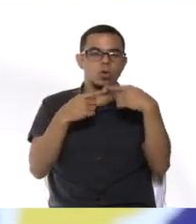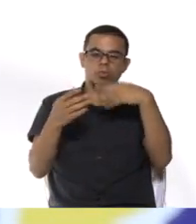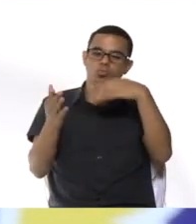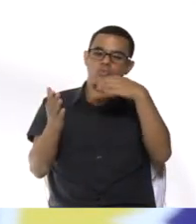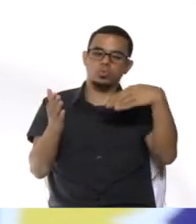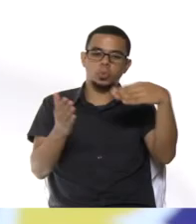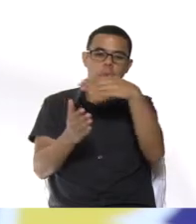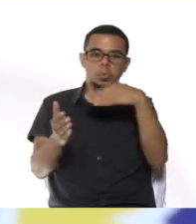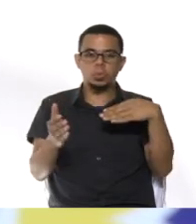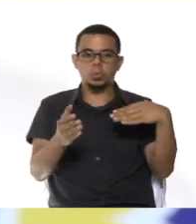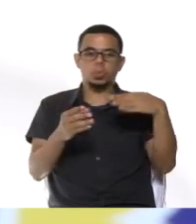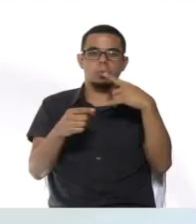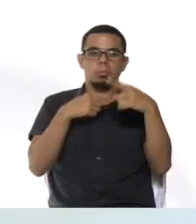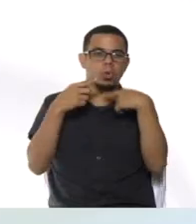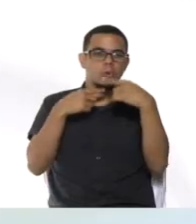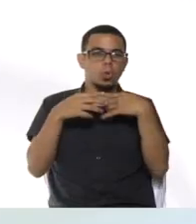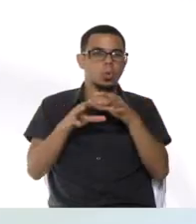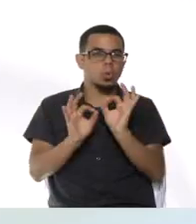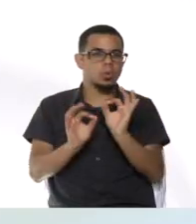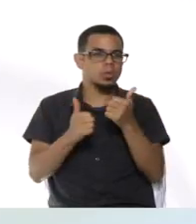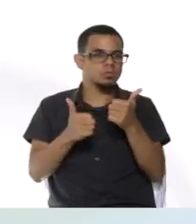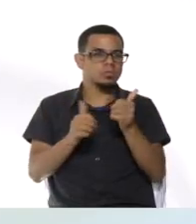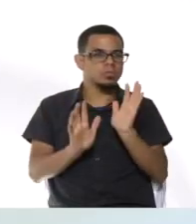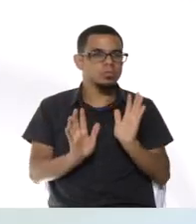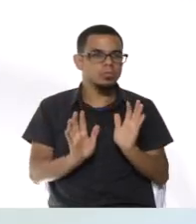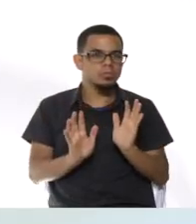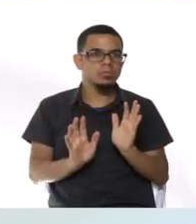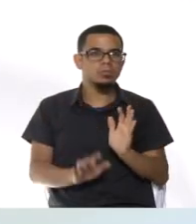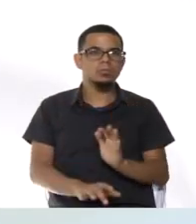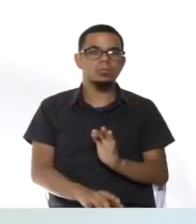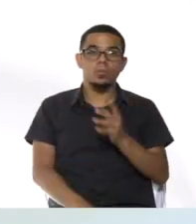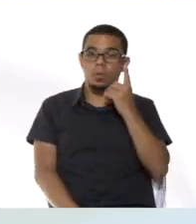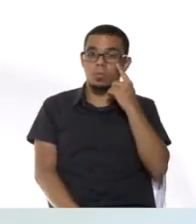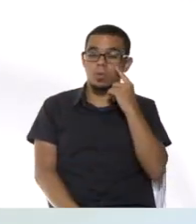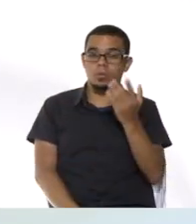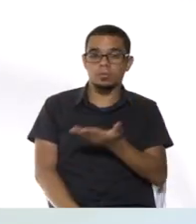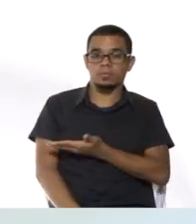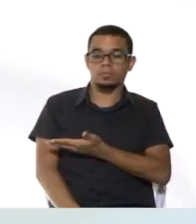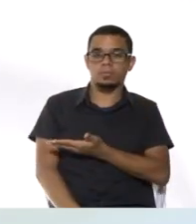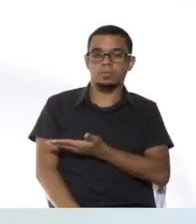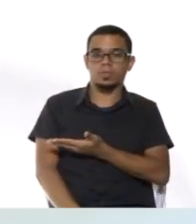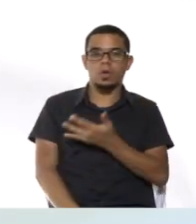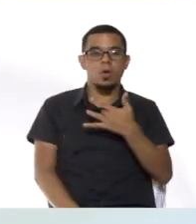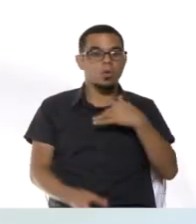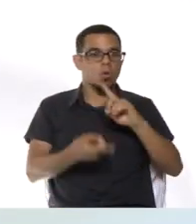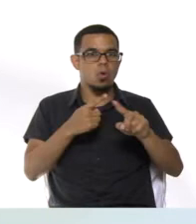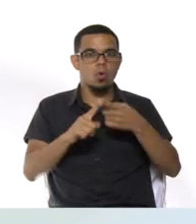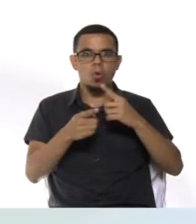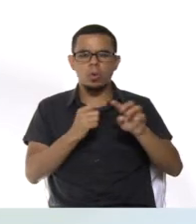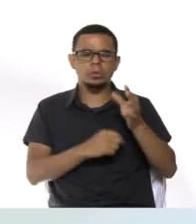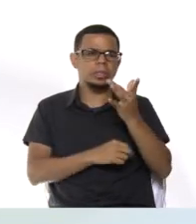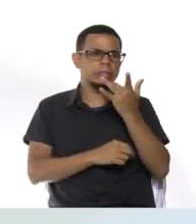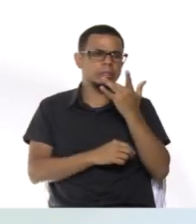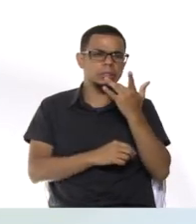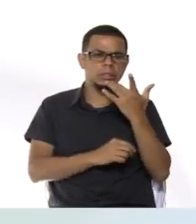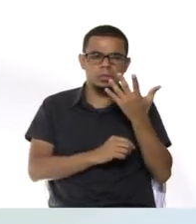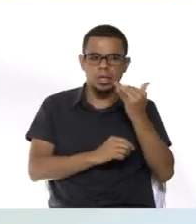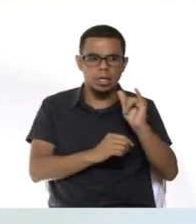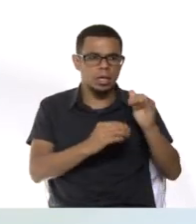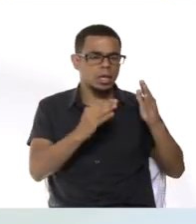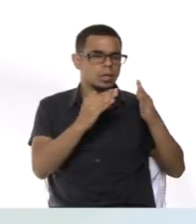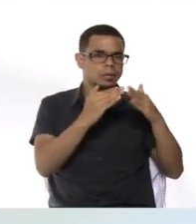Es un mínimo lo que necesitamos para darle color a esos palitos. Como pueden ver, con materiales muy simples, materiales